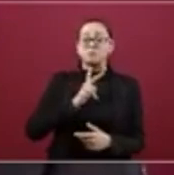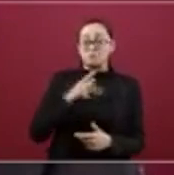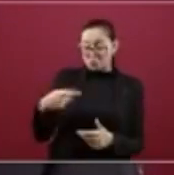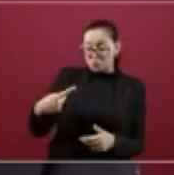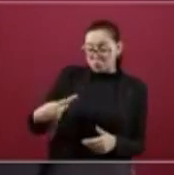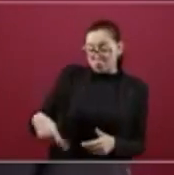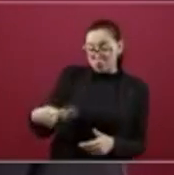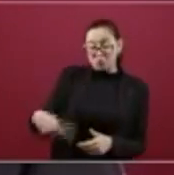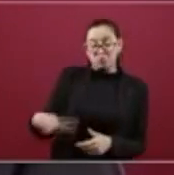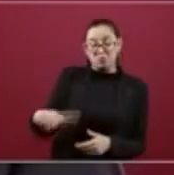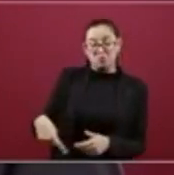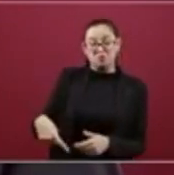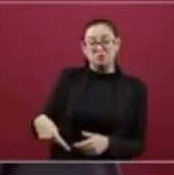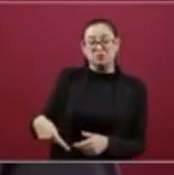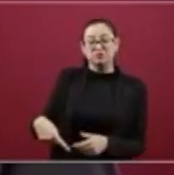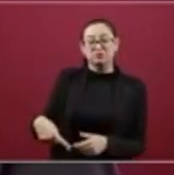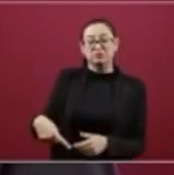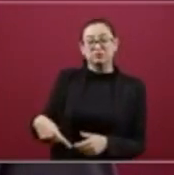se